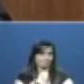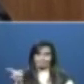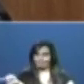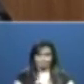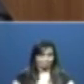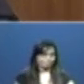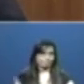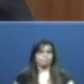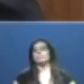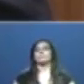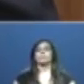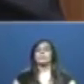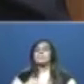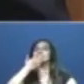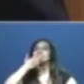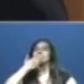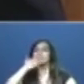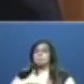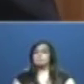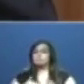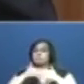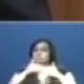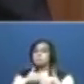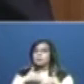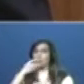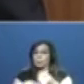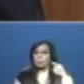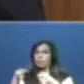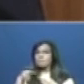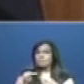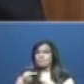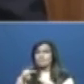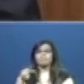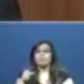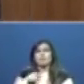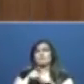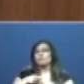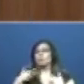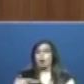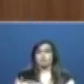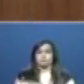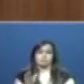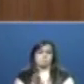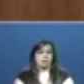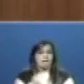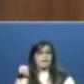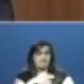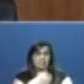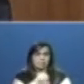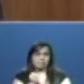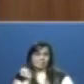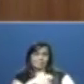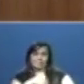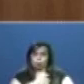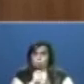así caso de lograrse ese margen ante todo servirá para compensar los menores ingresos que puedan producirse en